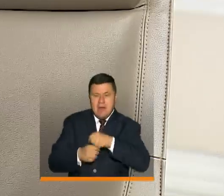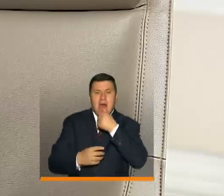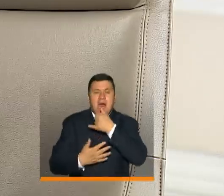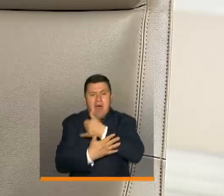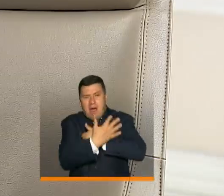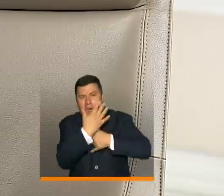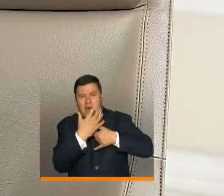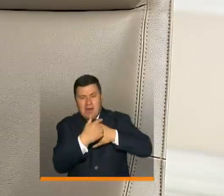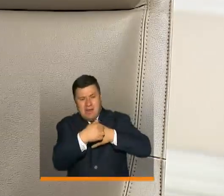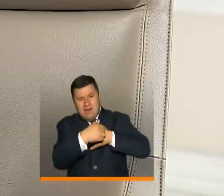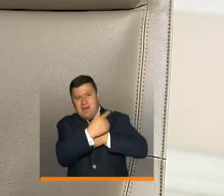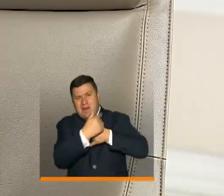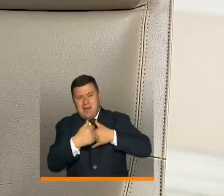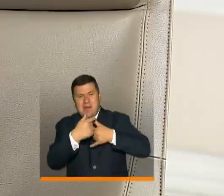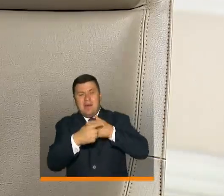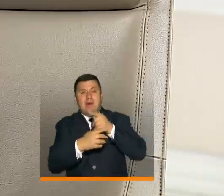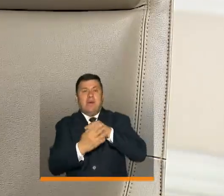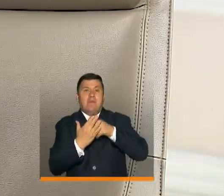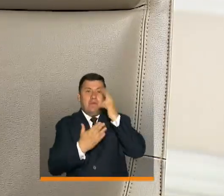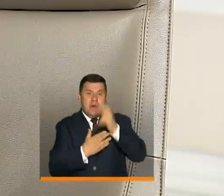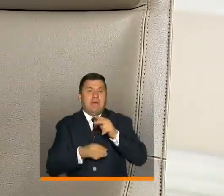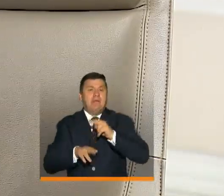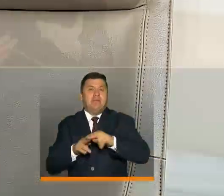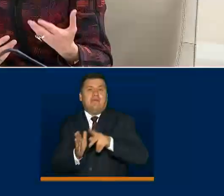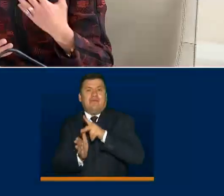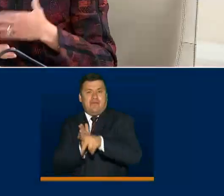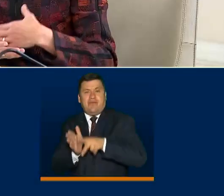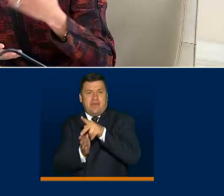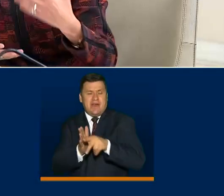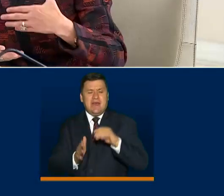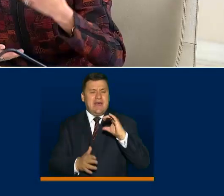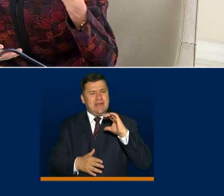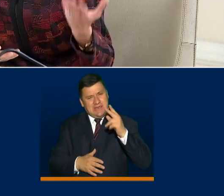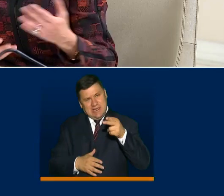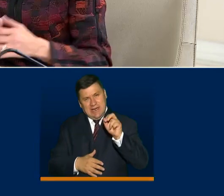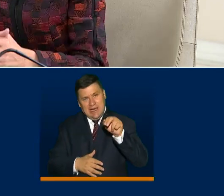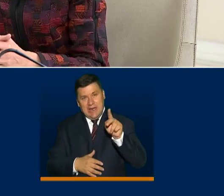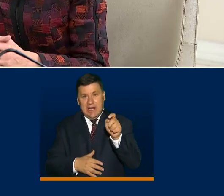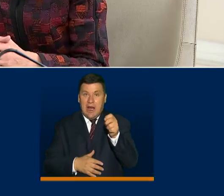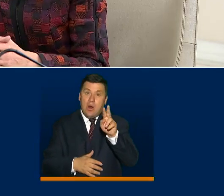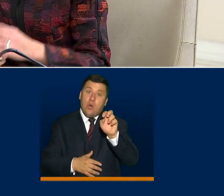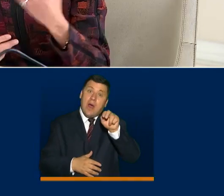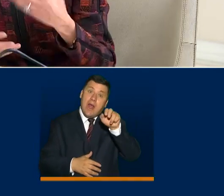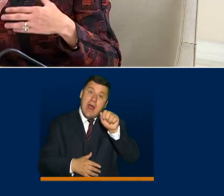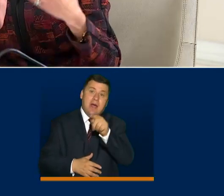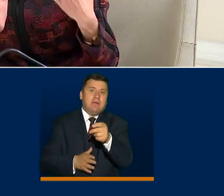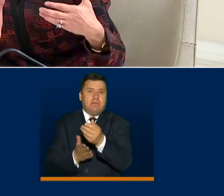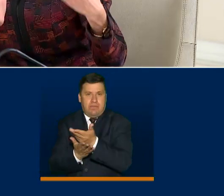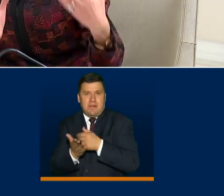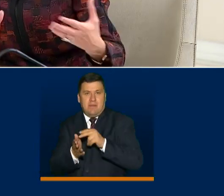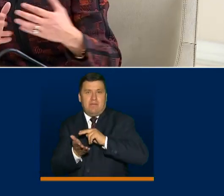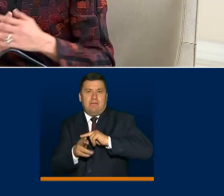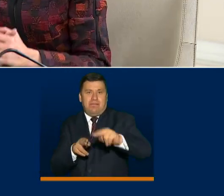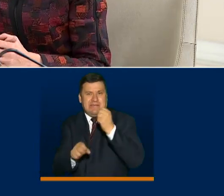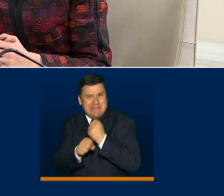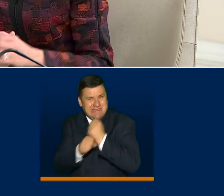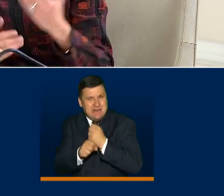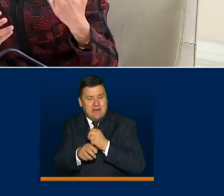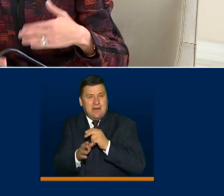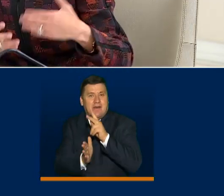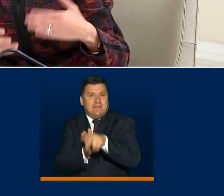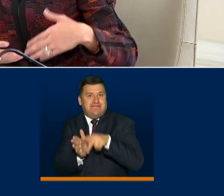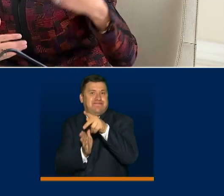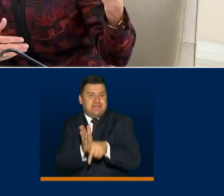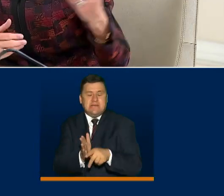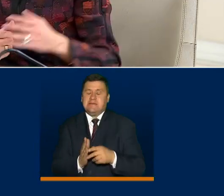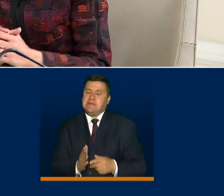igualmente el proyecto férreo de La Dorada a Chiriguaná para llevar al mismo nivel de competitividad ese tramo férreo